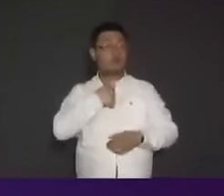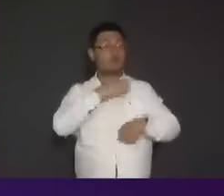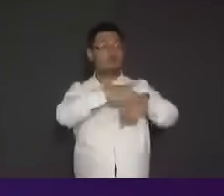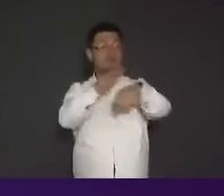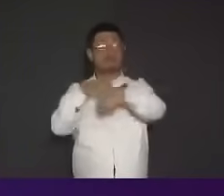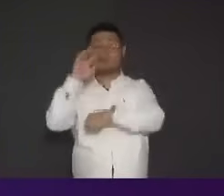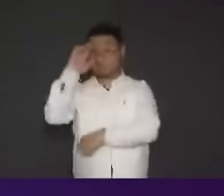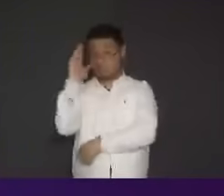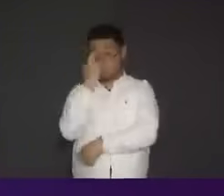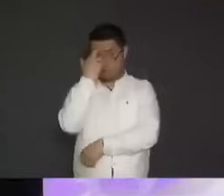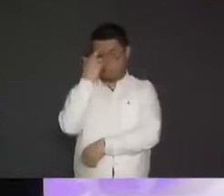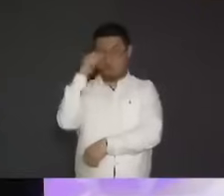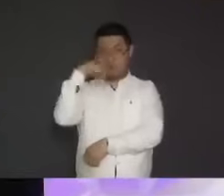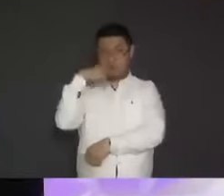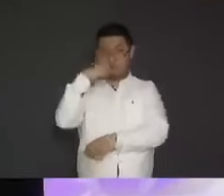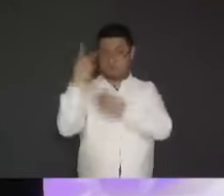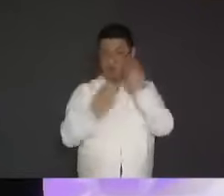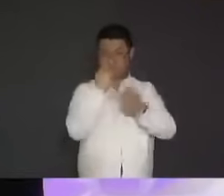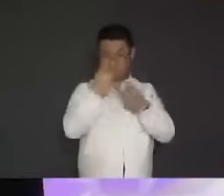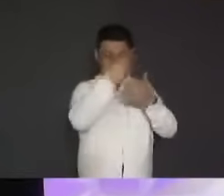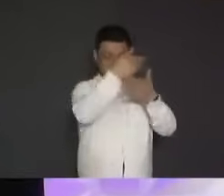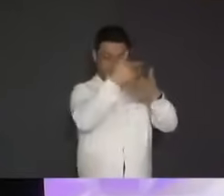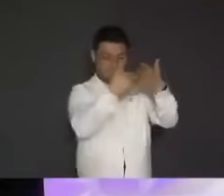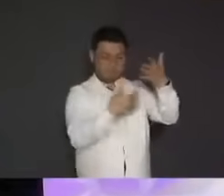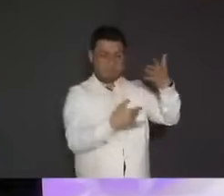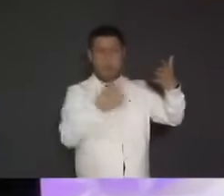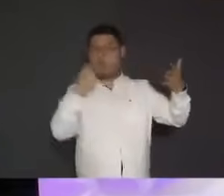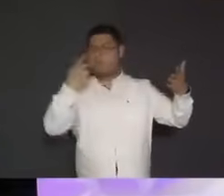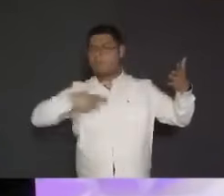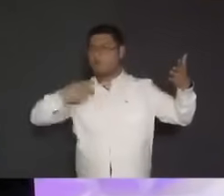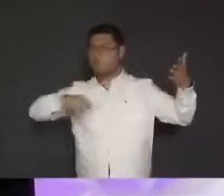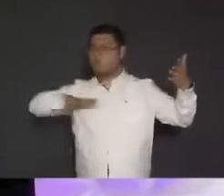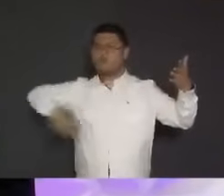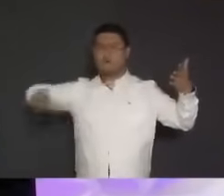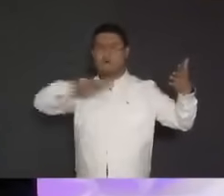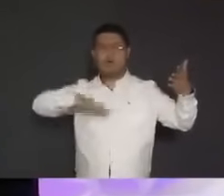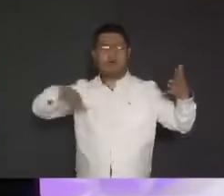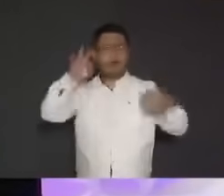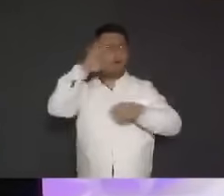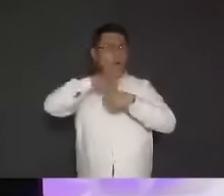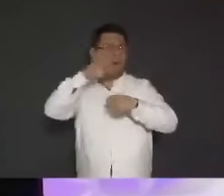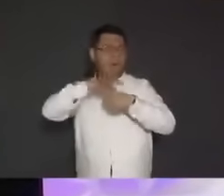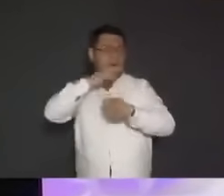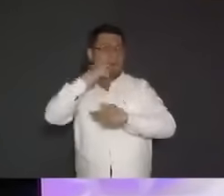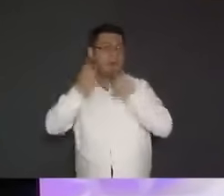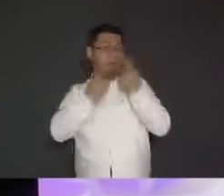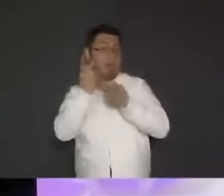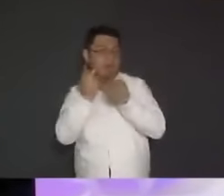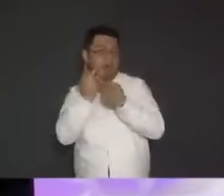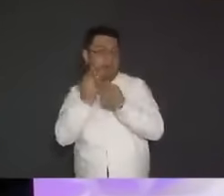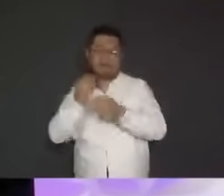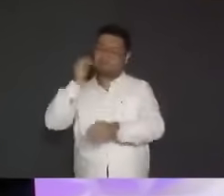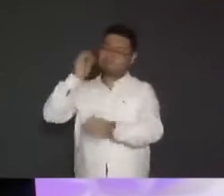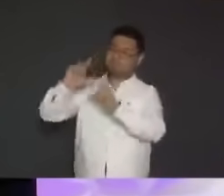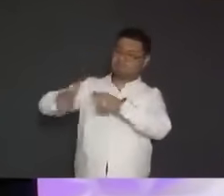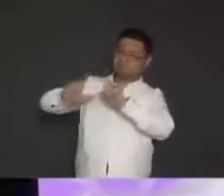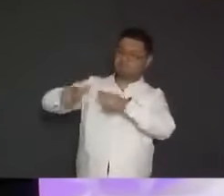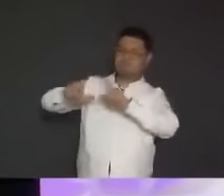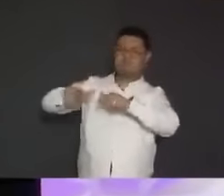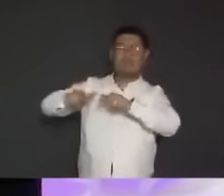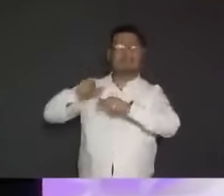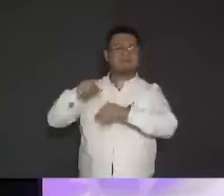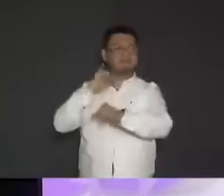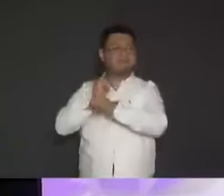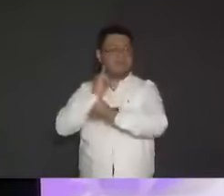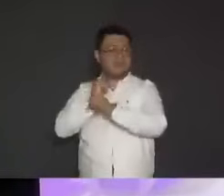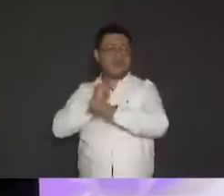estas preguntas salieron precisamente de todas las ciudadanas y ciudadanos que participaron enviando sus preguntas a través de plataformas digitales y desde luego a